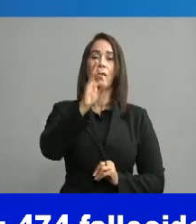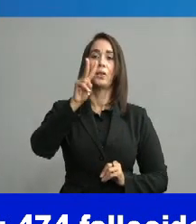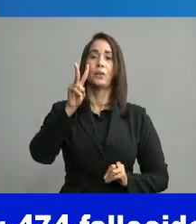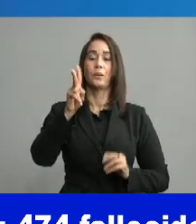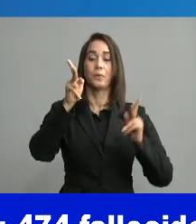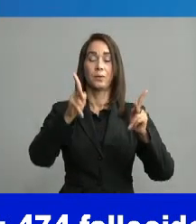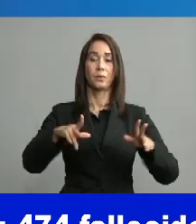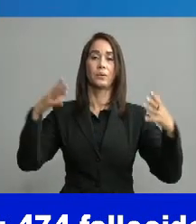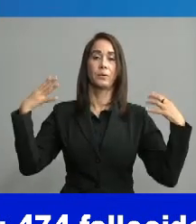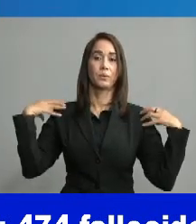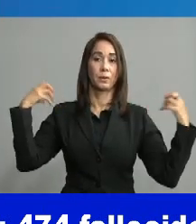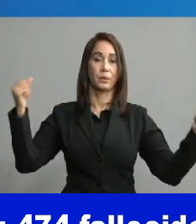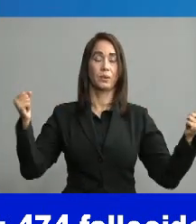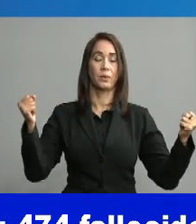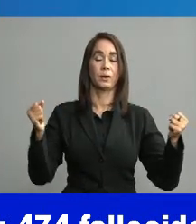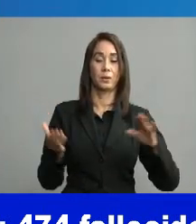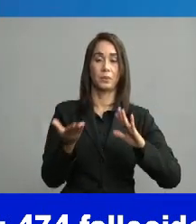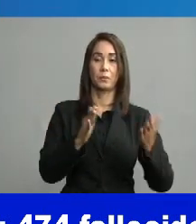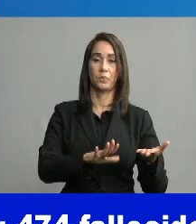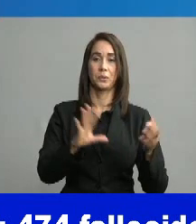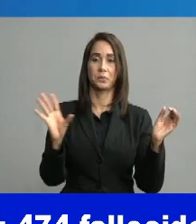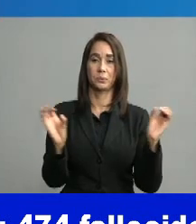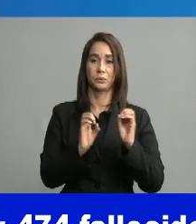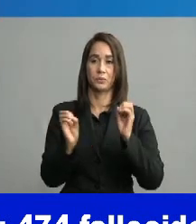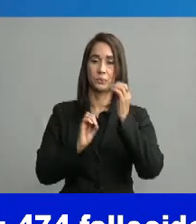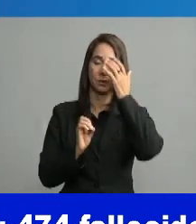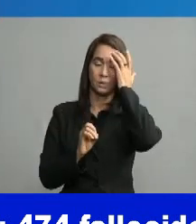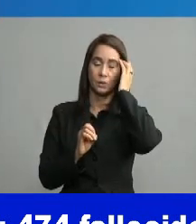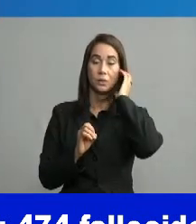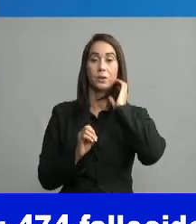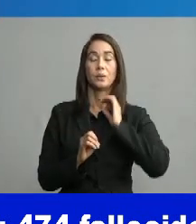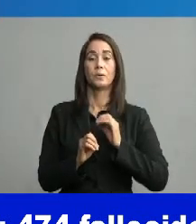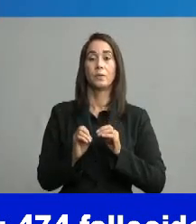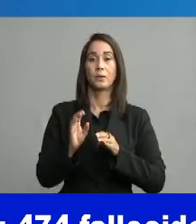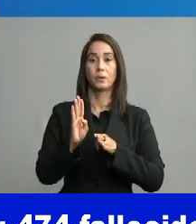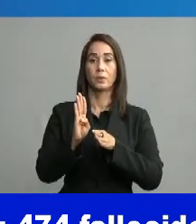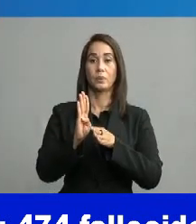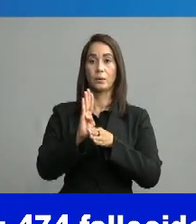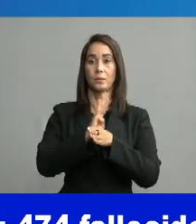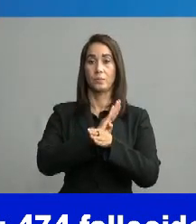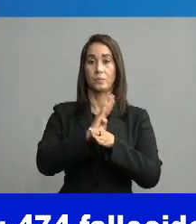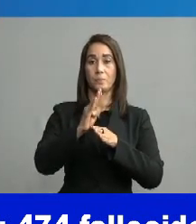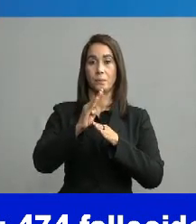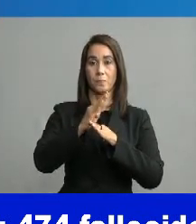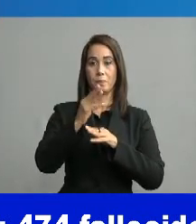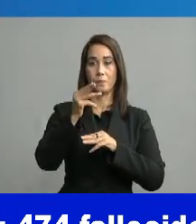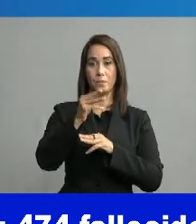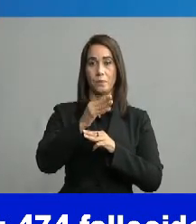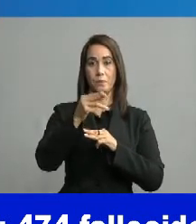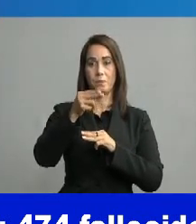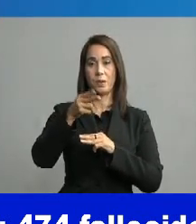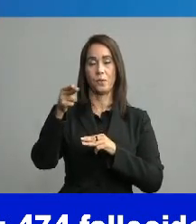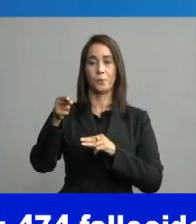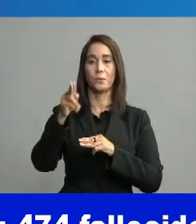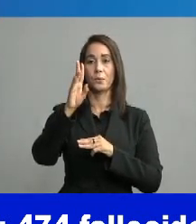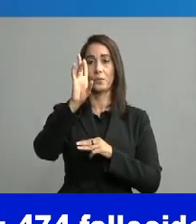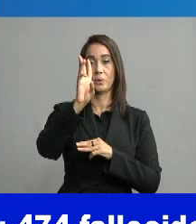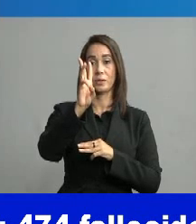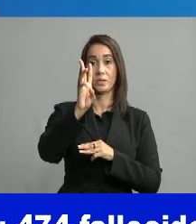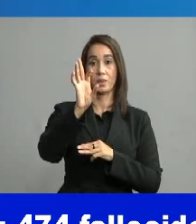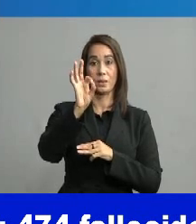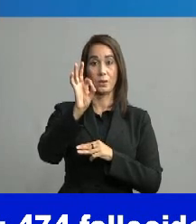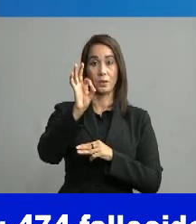92 recuperados, 0 fallecimientos. Bahoruco, 69 pruebas